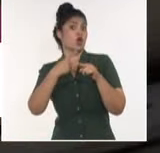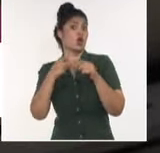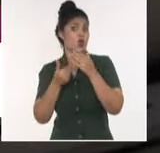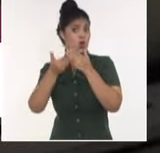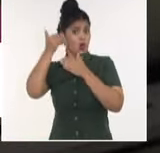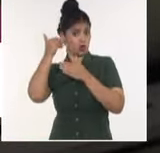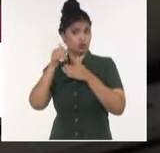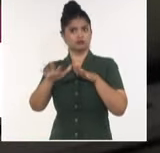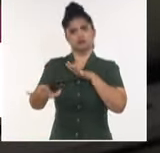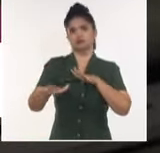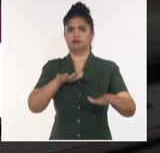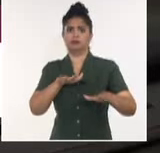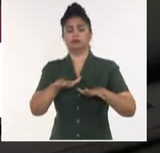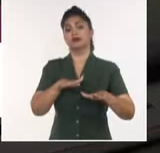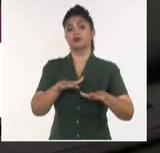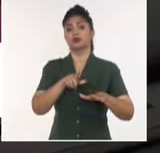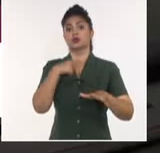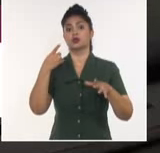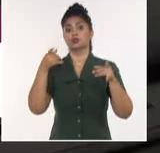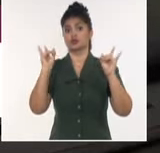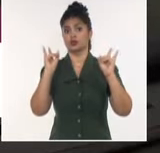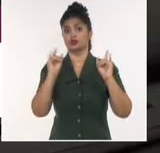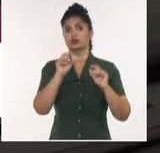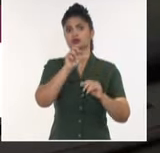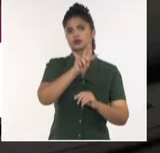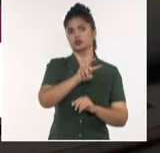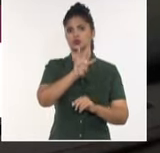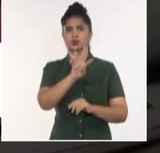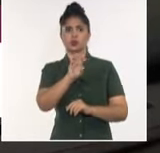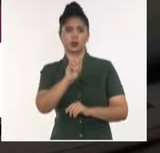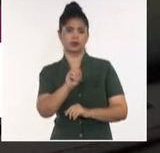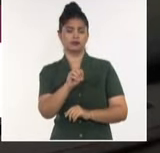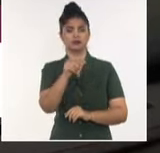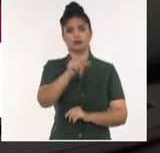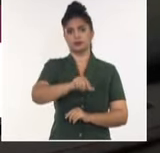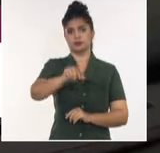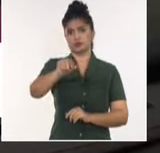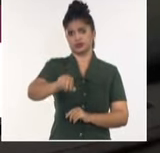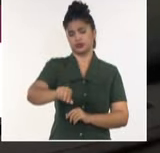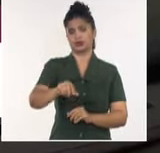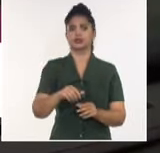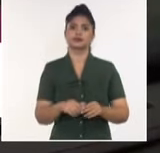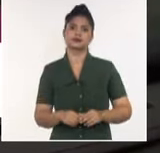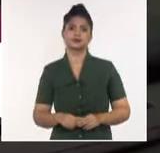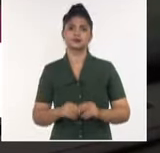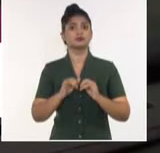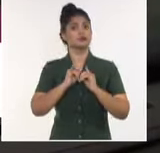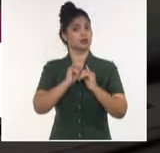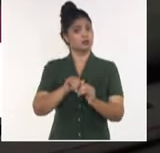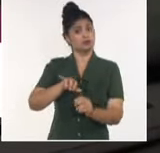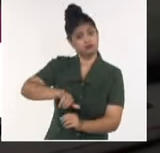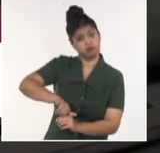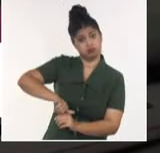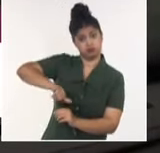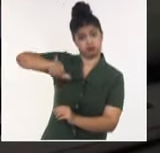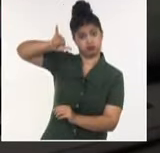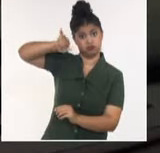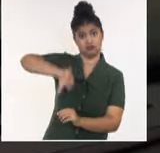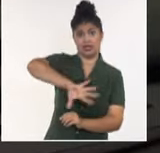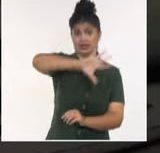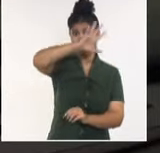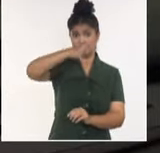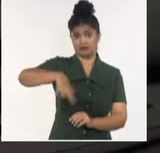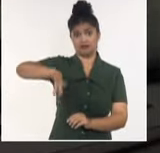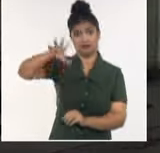aquella ocasión ocasionara la muerte de unas 240 personas. En Miyazaki ya se han observado olas de hasta medio metro, según reportan los